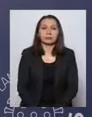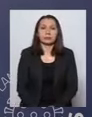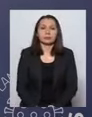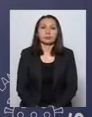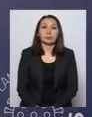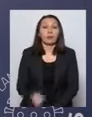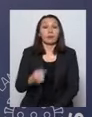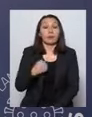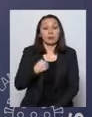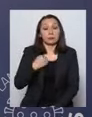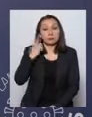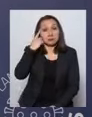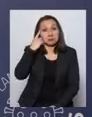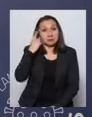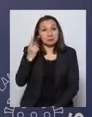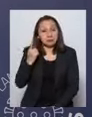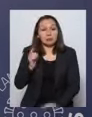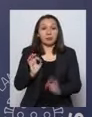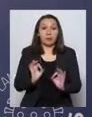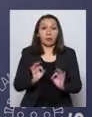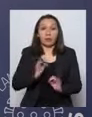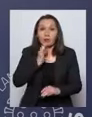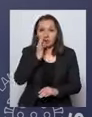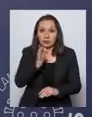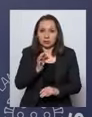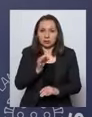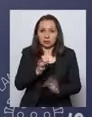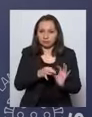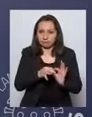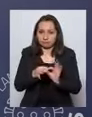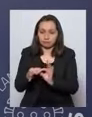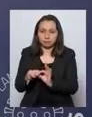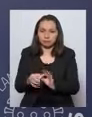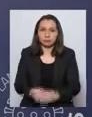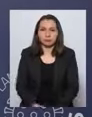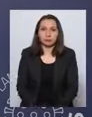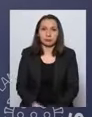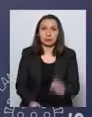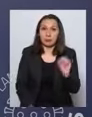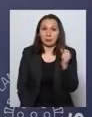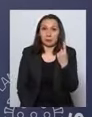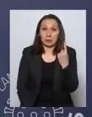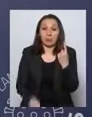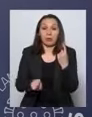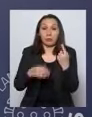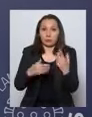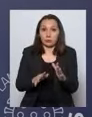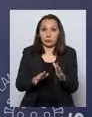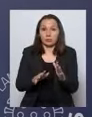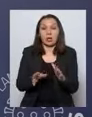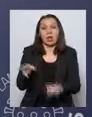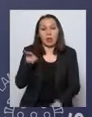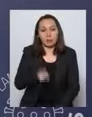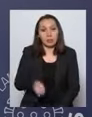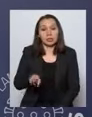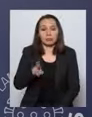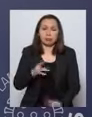a mí me parece adecuado señalar lo siguiente en primer lugar como ya se ha repetido